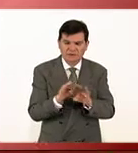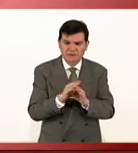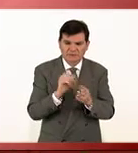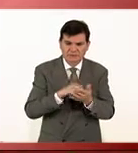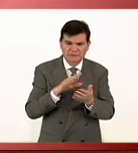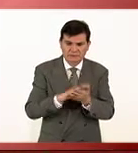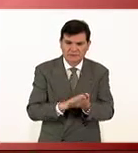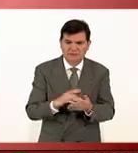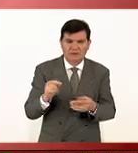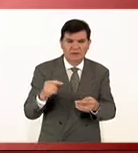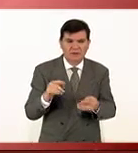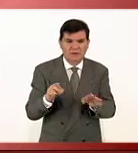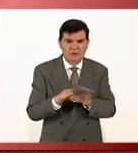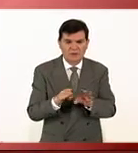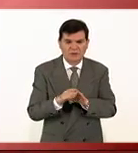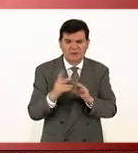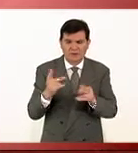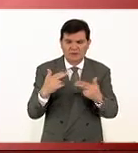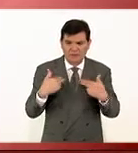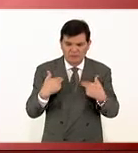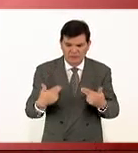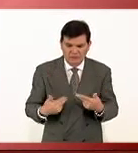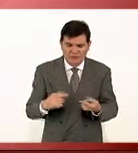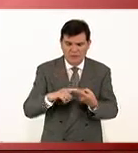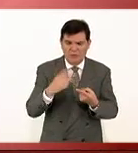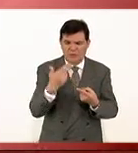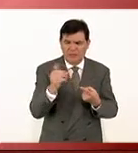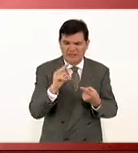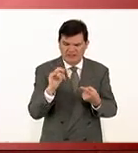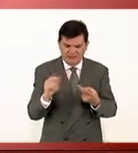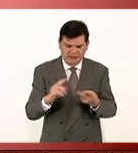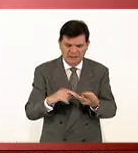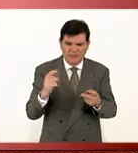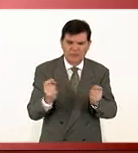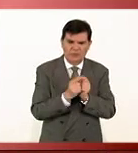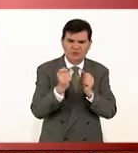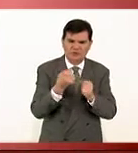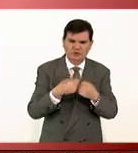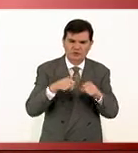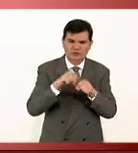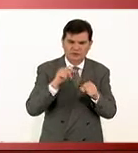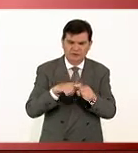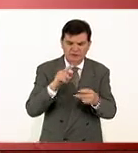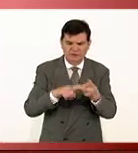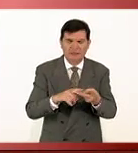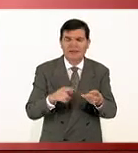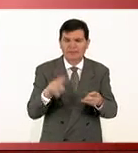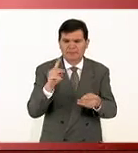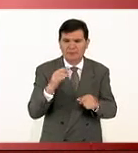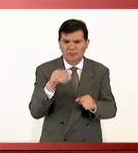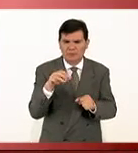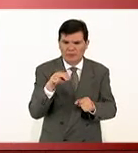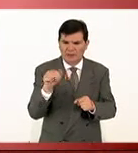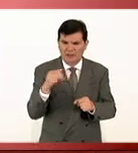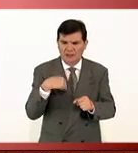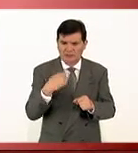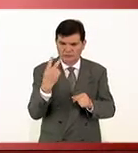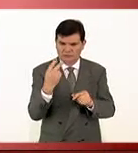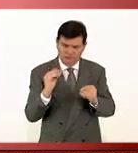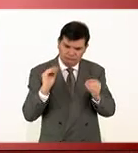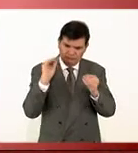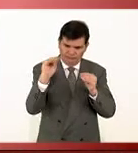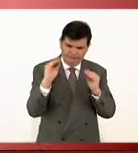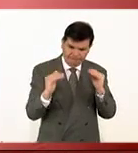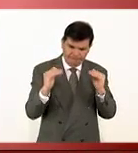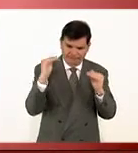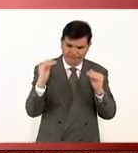no, ¿no?, como el Humanista, Encuentro Social. Pero Morena, sin duda, lo tenemos ya en 2 dígitos y lo